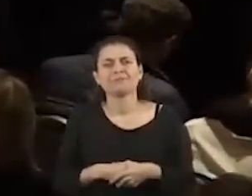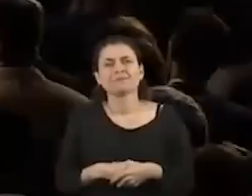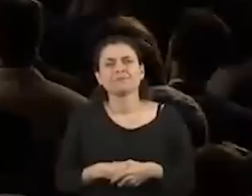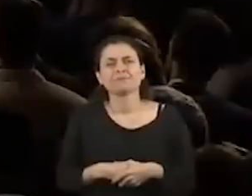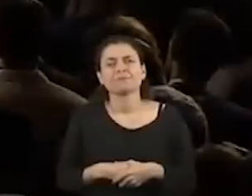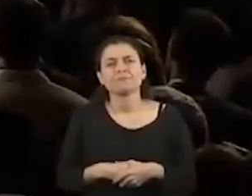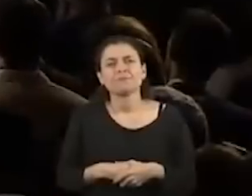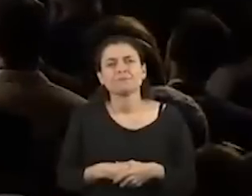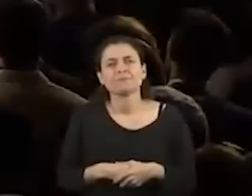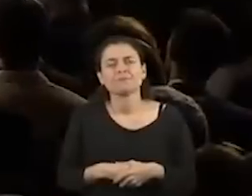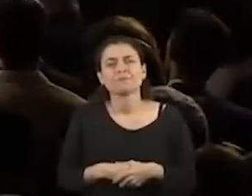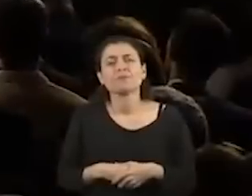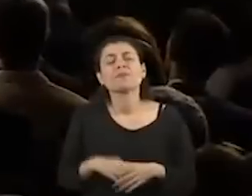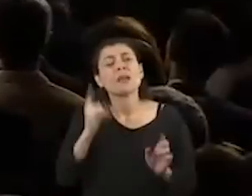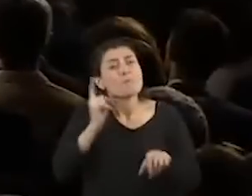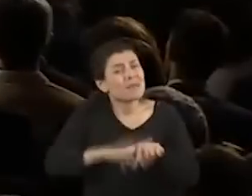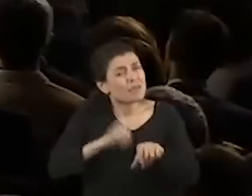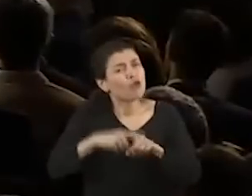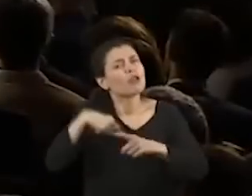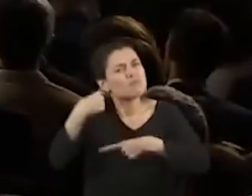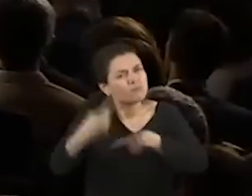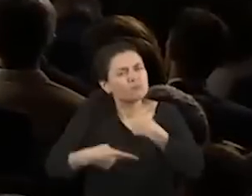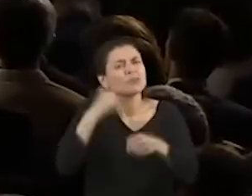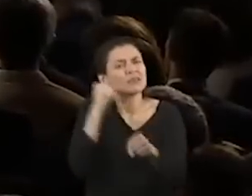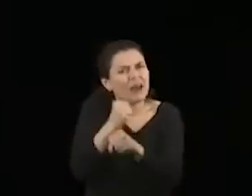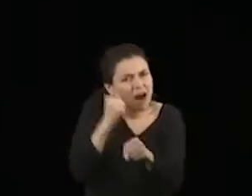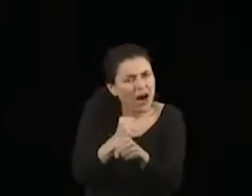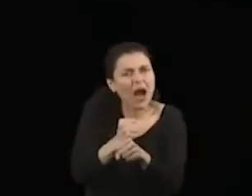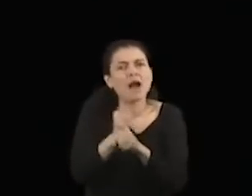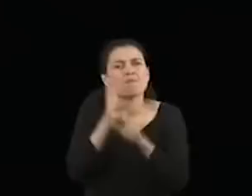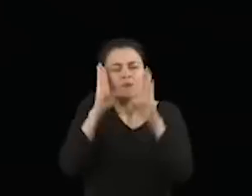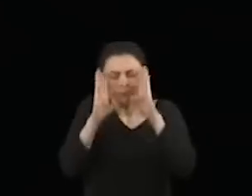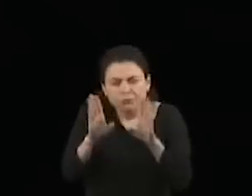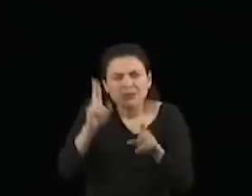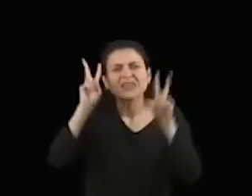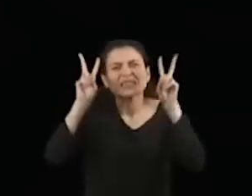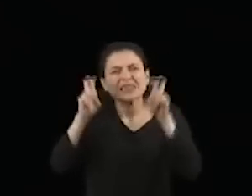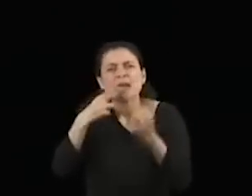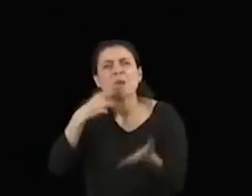Y mientras que íbamos consolidando la posición fiscal,